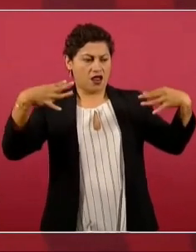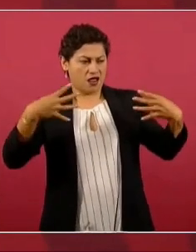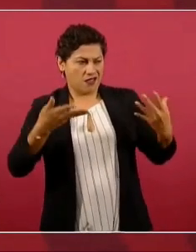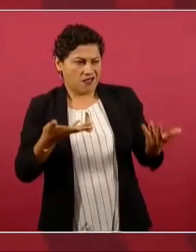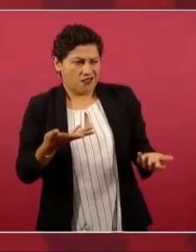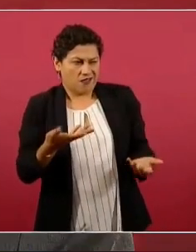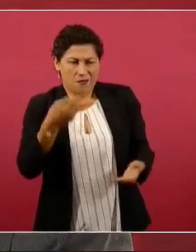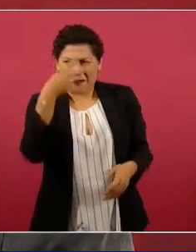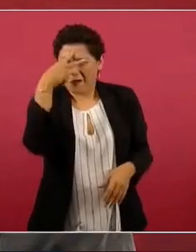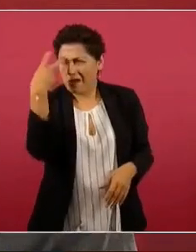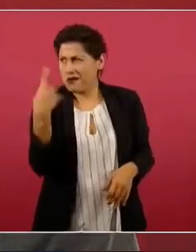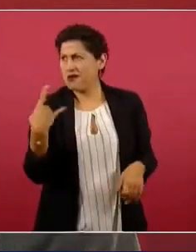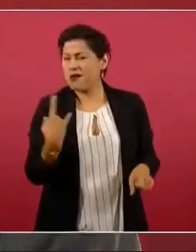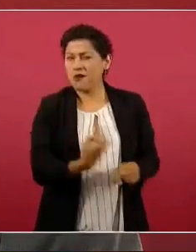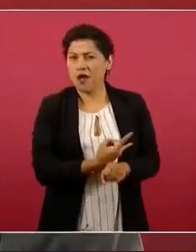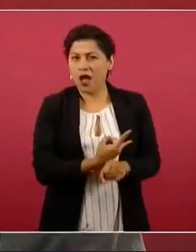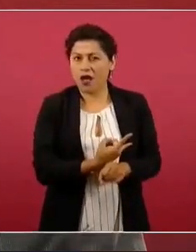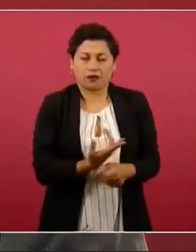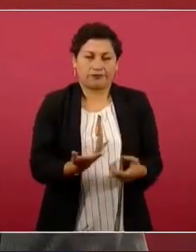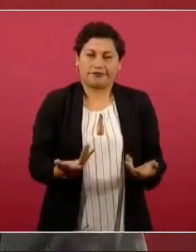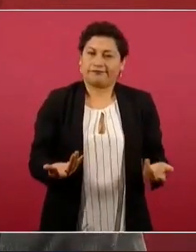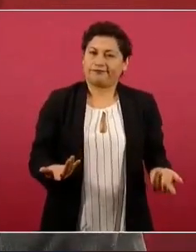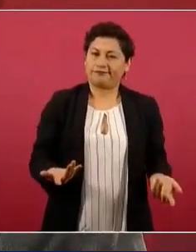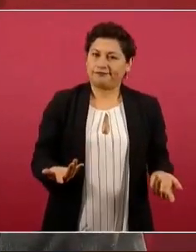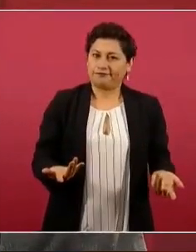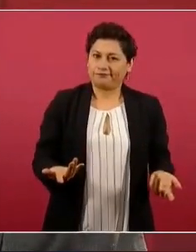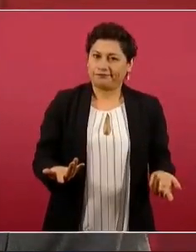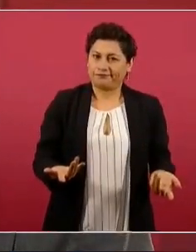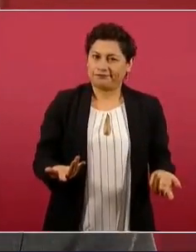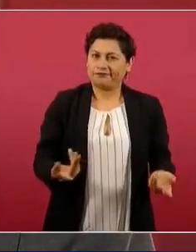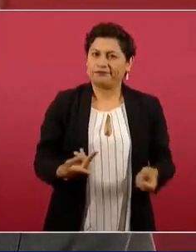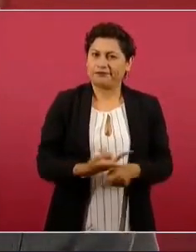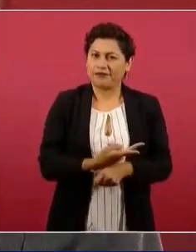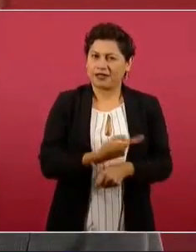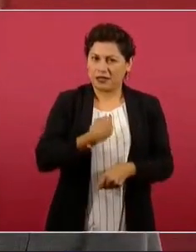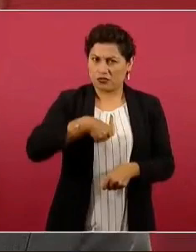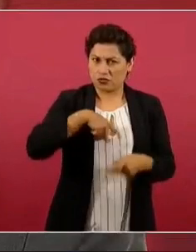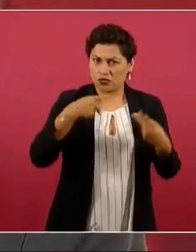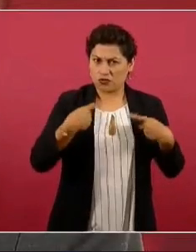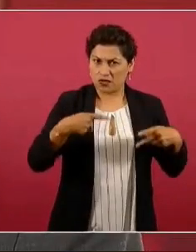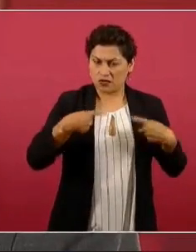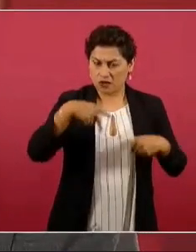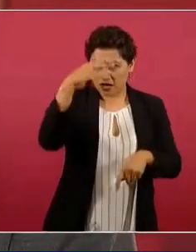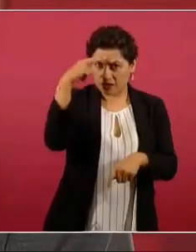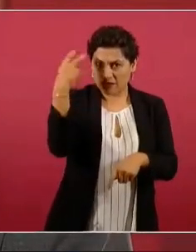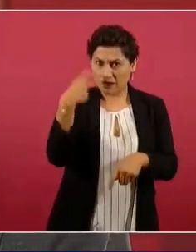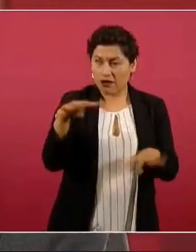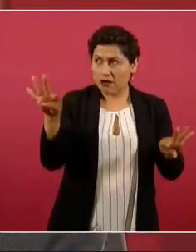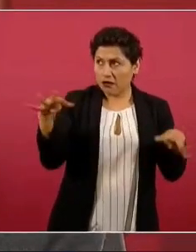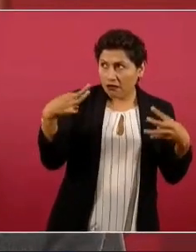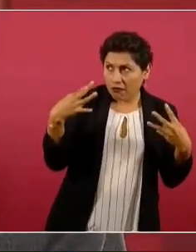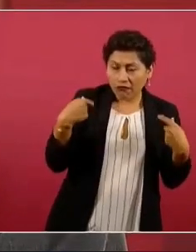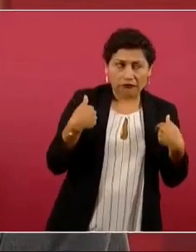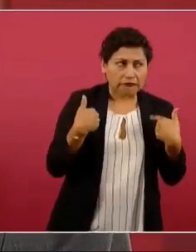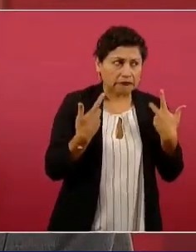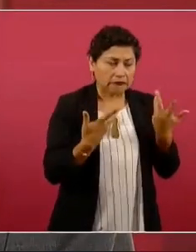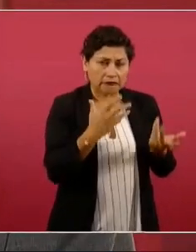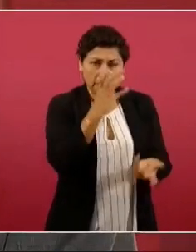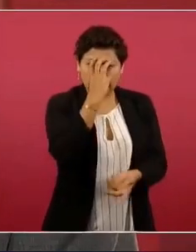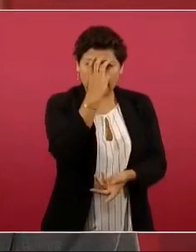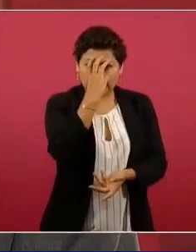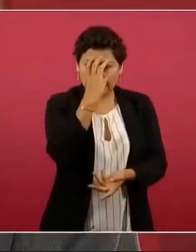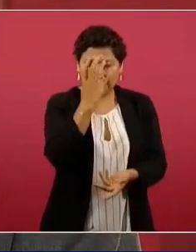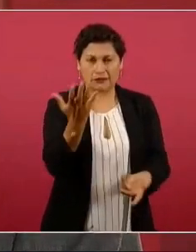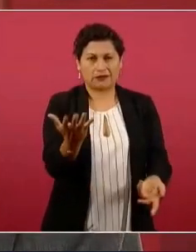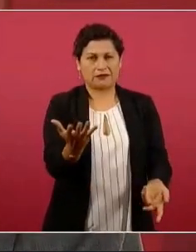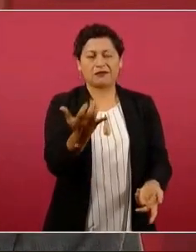¿Y nos vamos a sentir avergonzados los mexicanos? No, no, no, no. Este es un